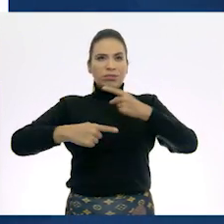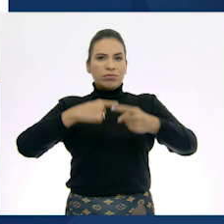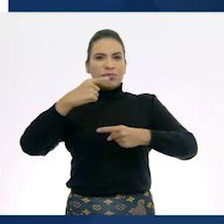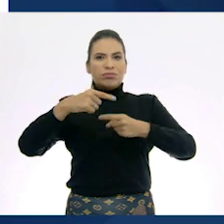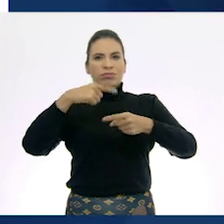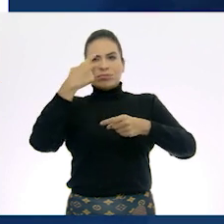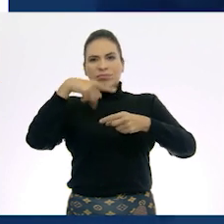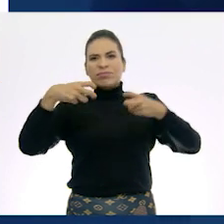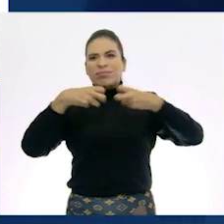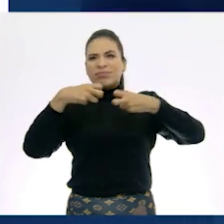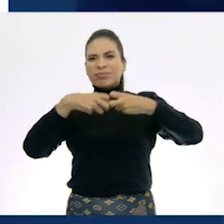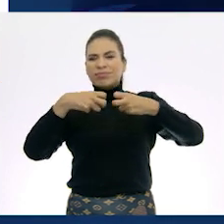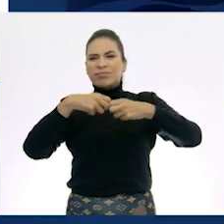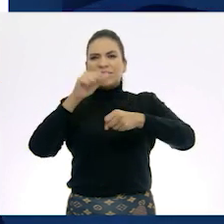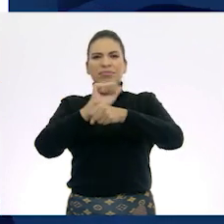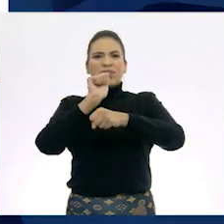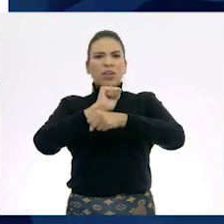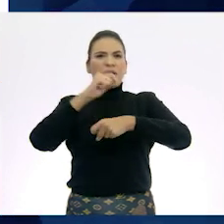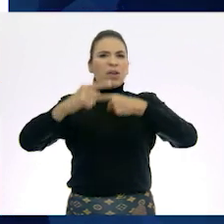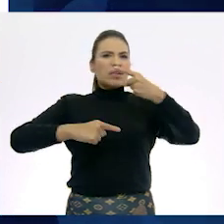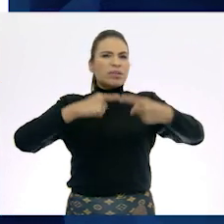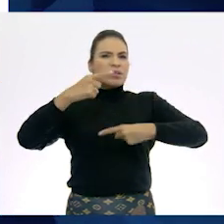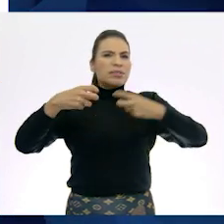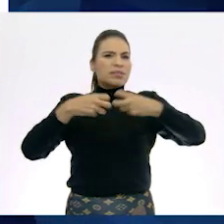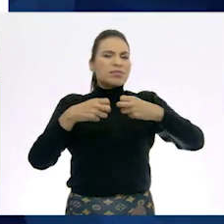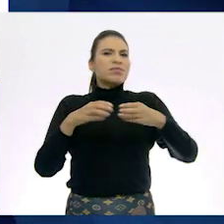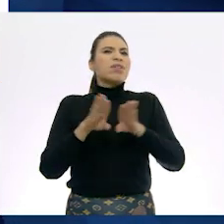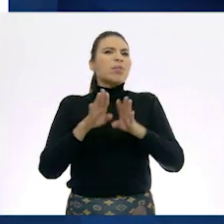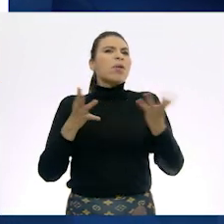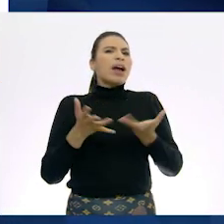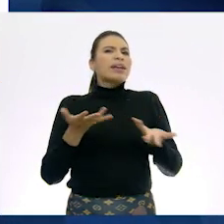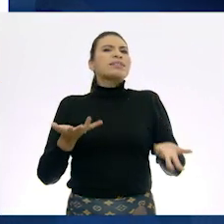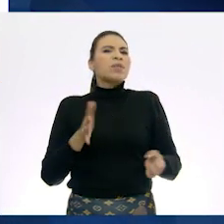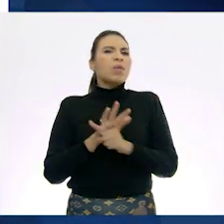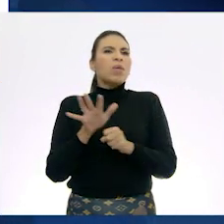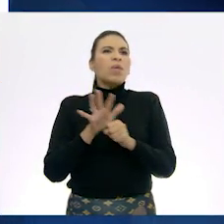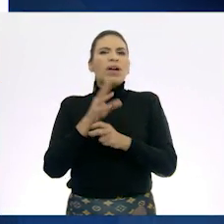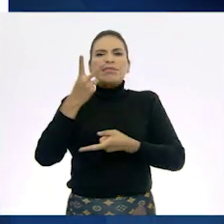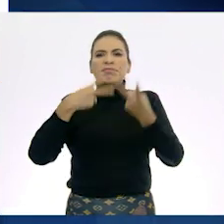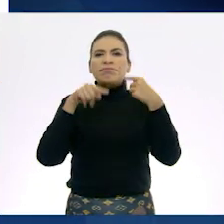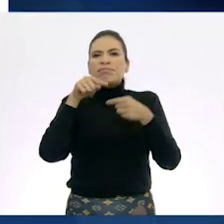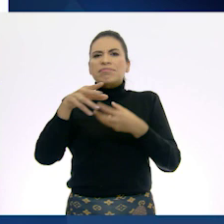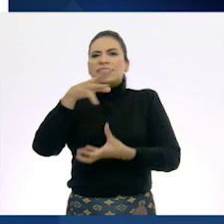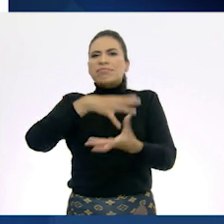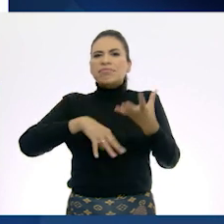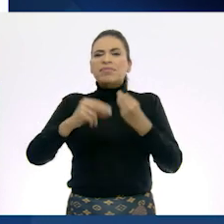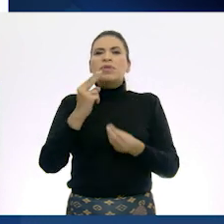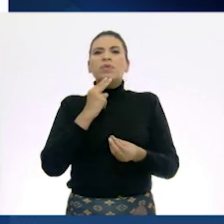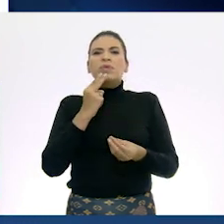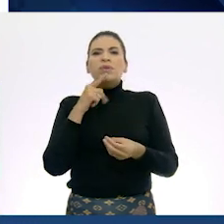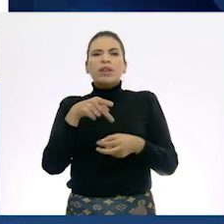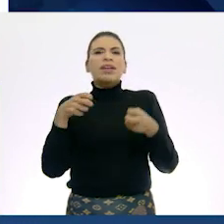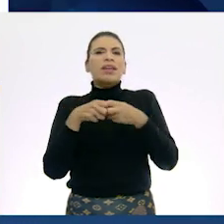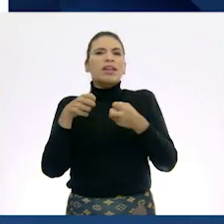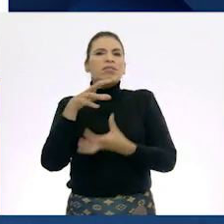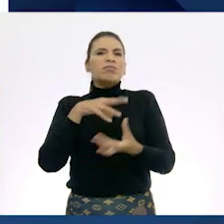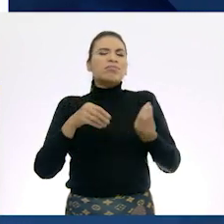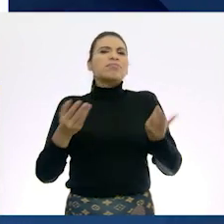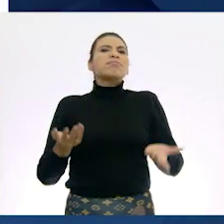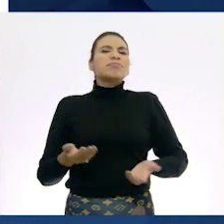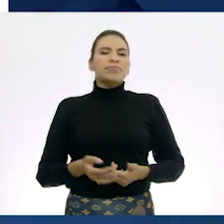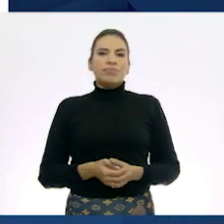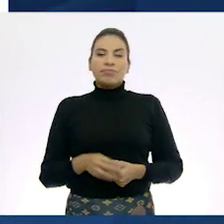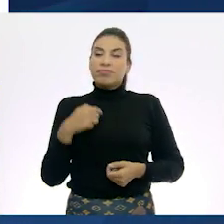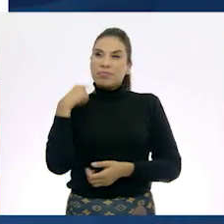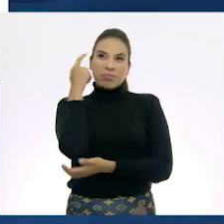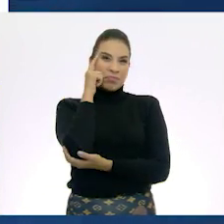¿Tú sabes de cómo se hacen estos neumáticos, María? ¿O cuál es el origen, el recurso que se ocupa para hacerlos?